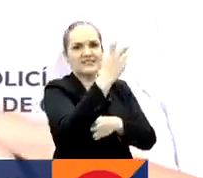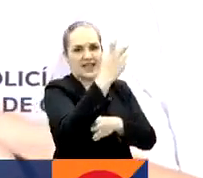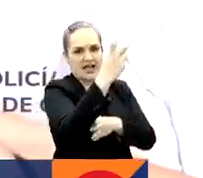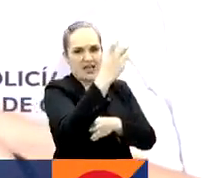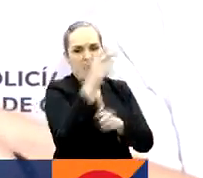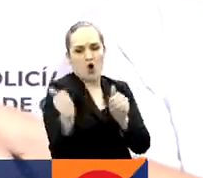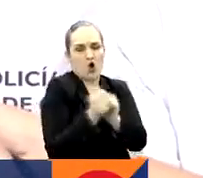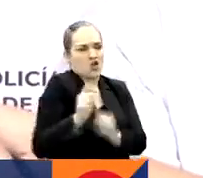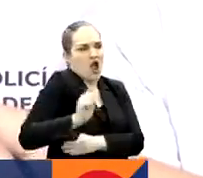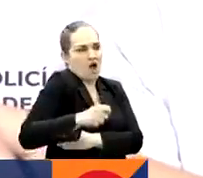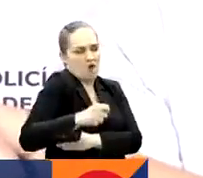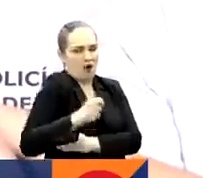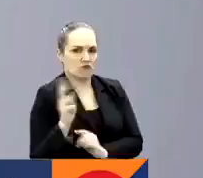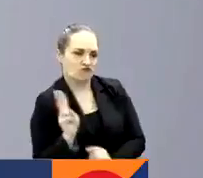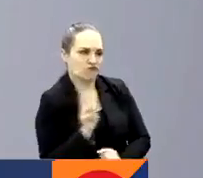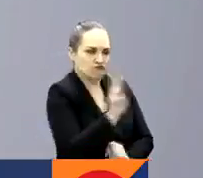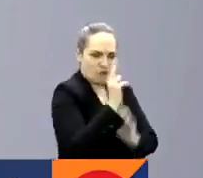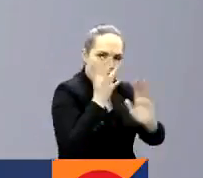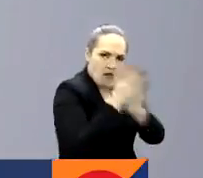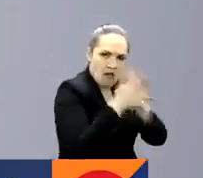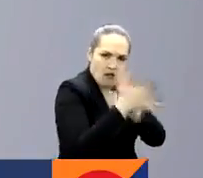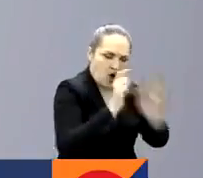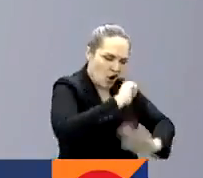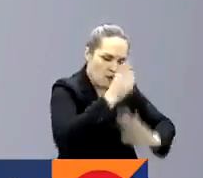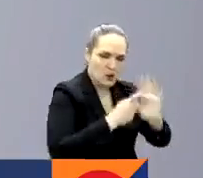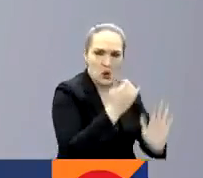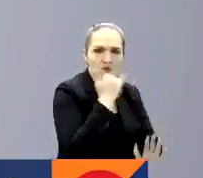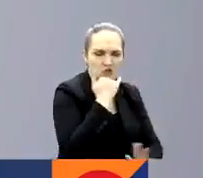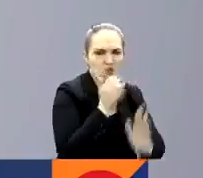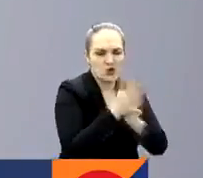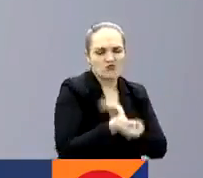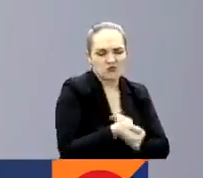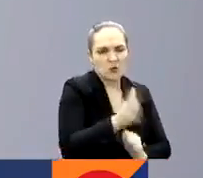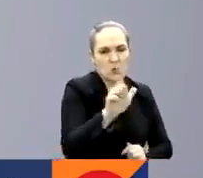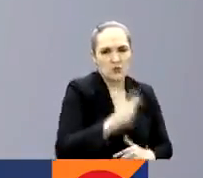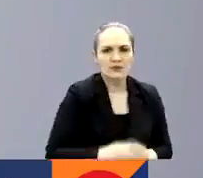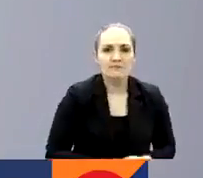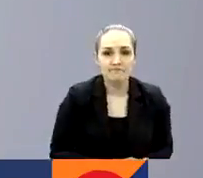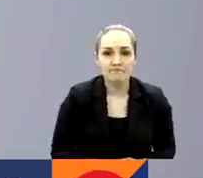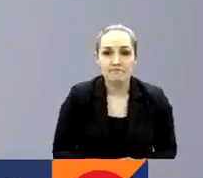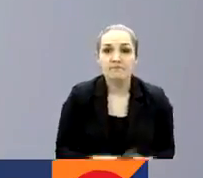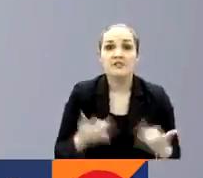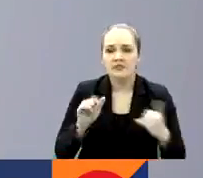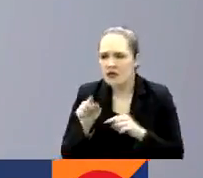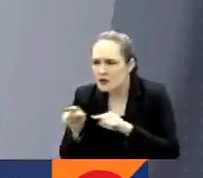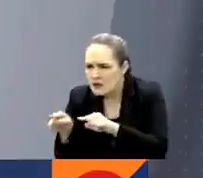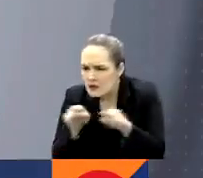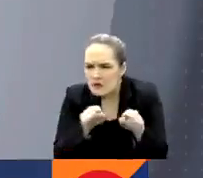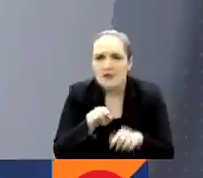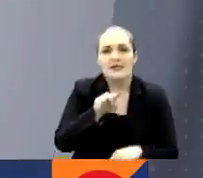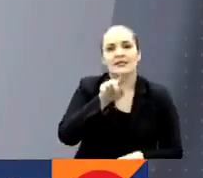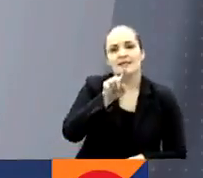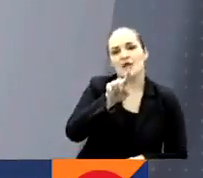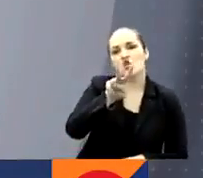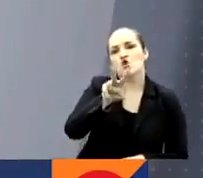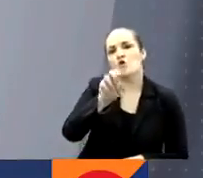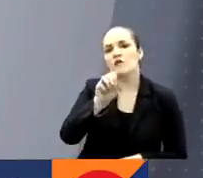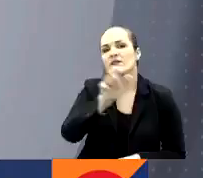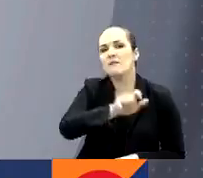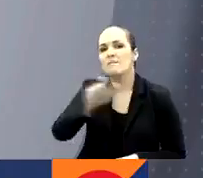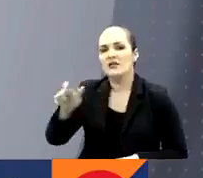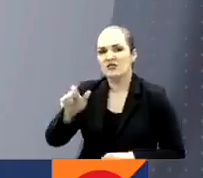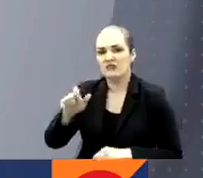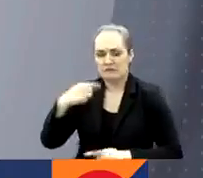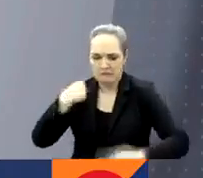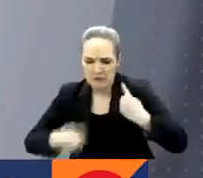a poner en conocimiento los hechos que ella señale. De acuerdo con las autoridades, al menos 120 personas resultaron lesionadas en los tres días de choque